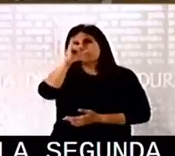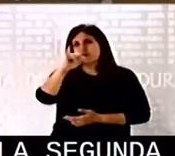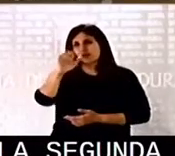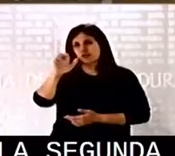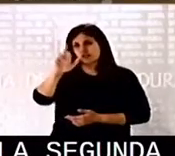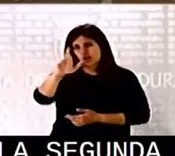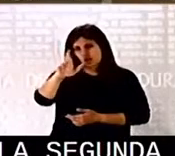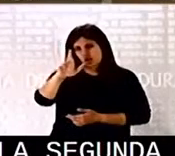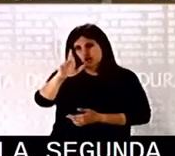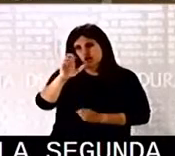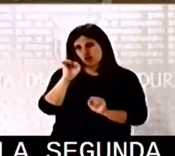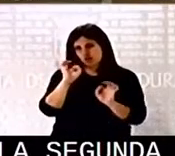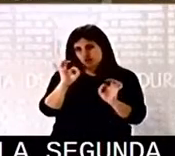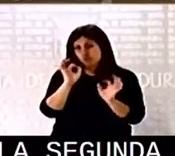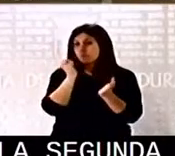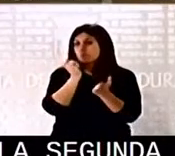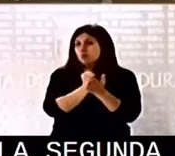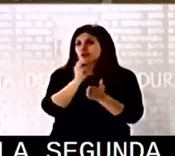Será de Pfizer.